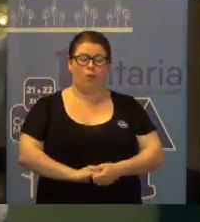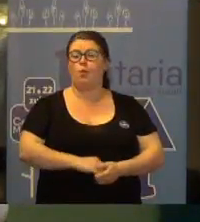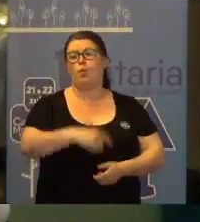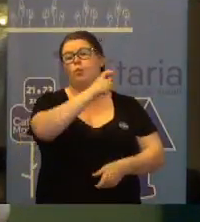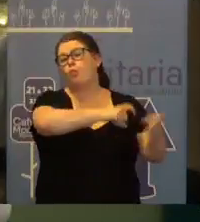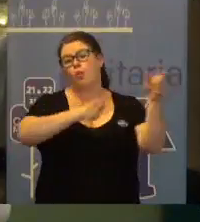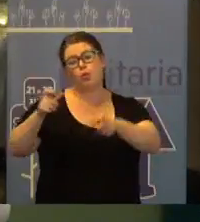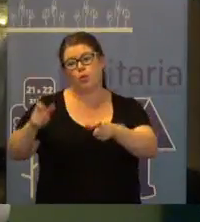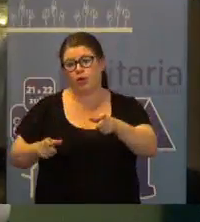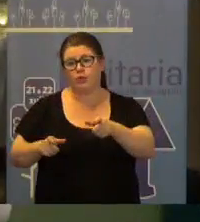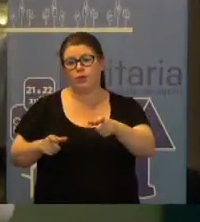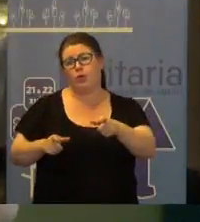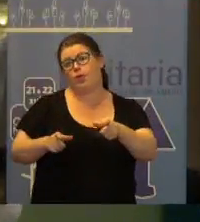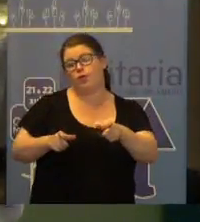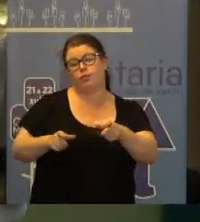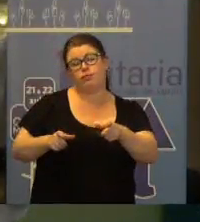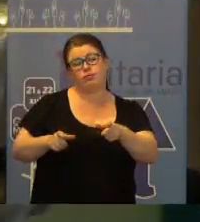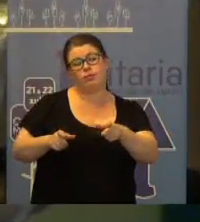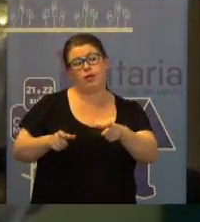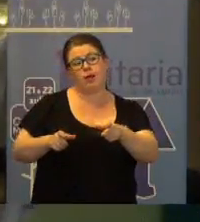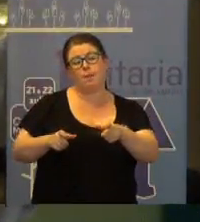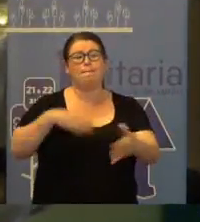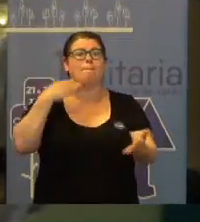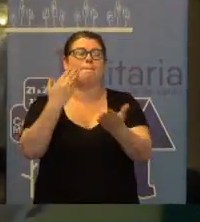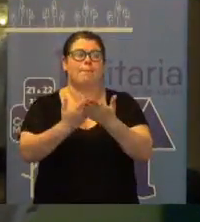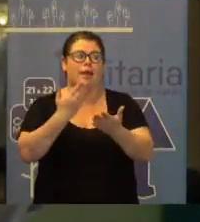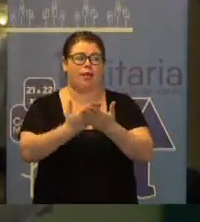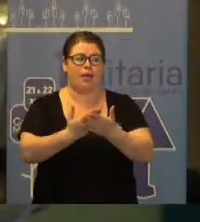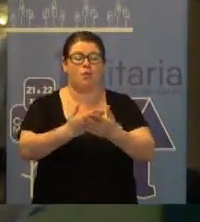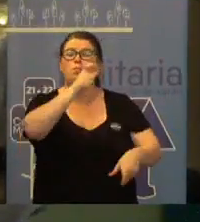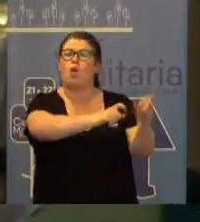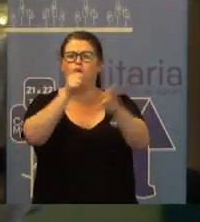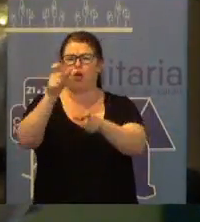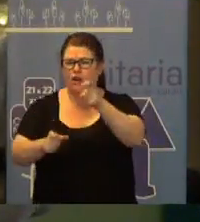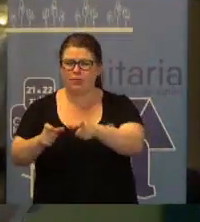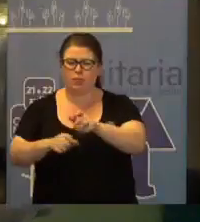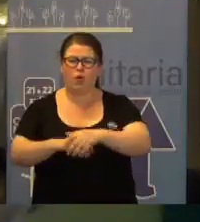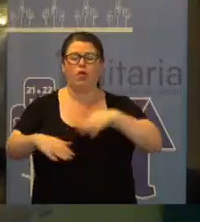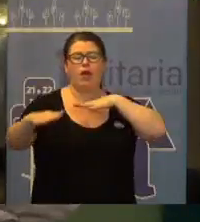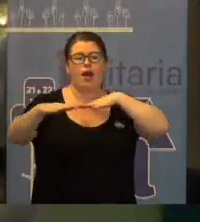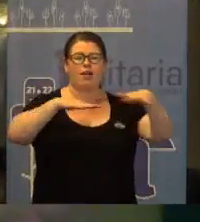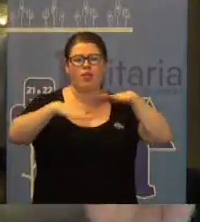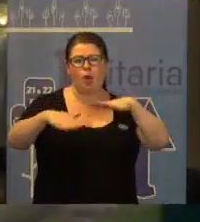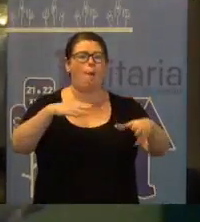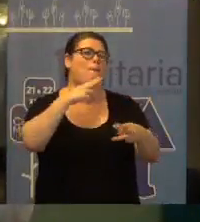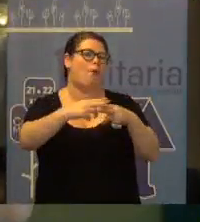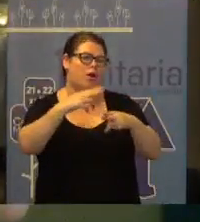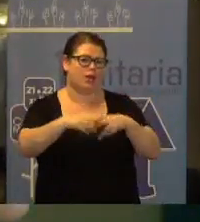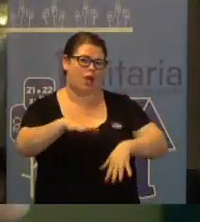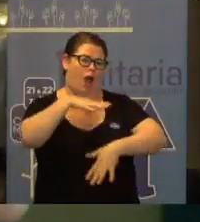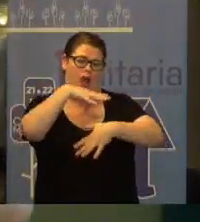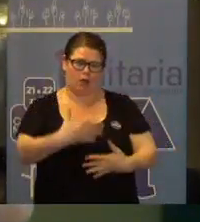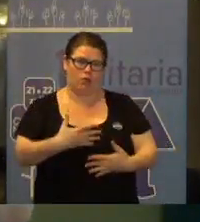Creo que hai que reivindicar o populismo como a forma de acción política neste tempo,